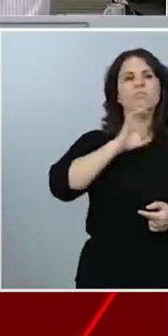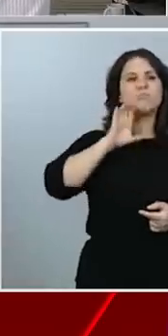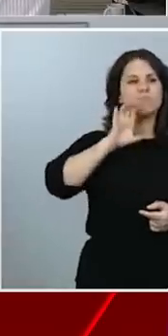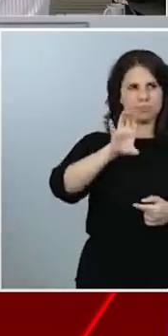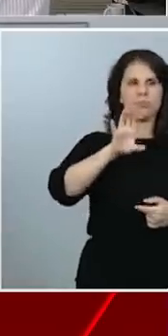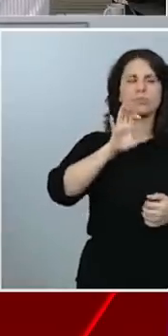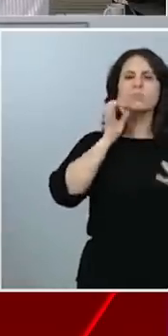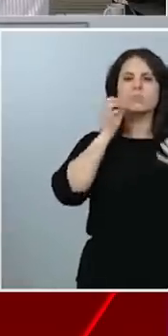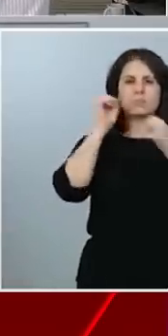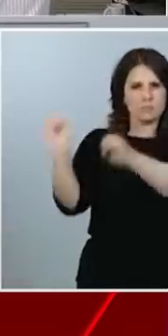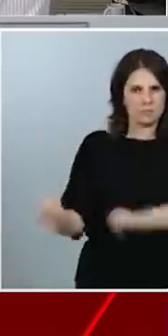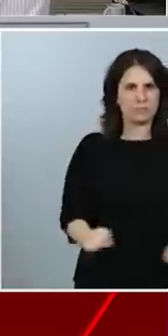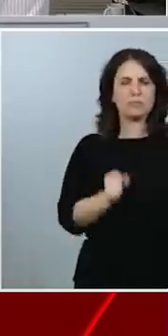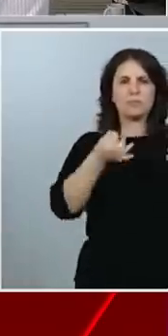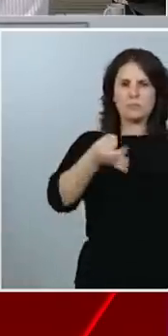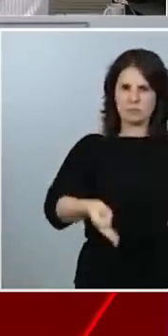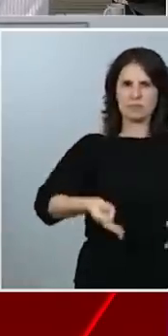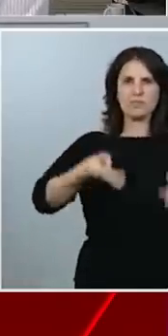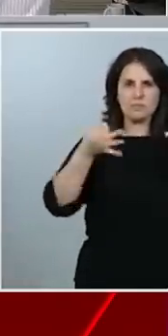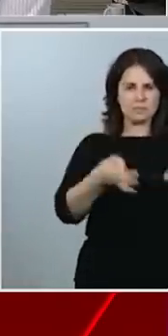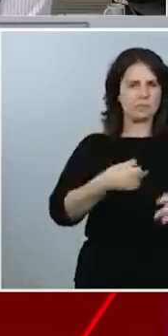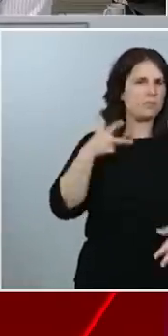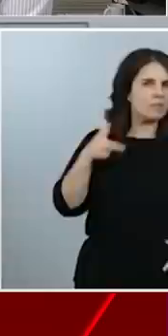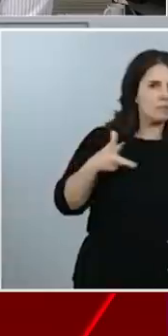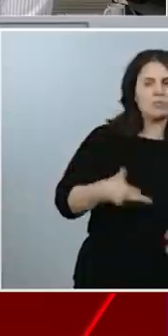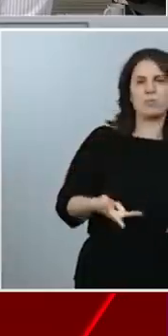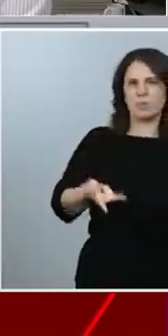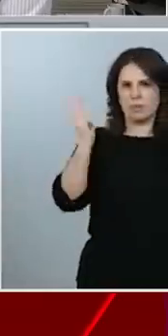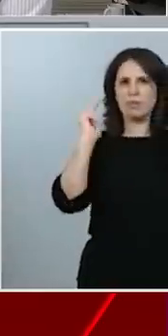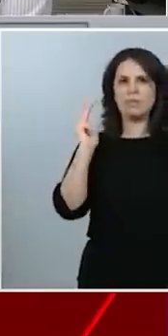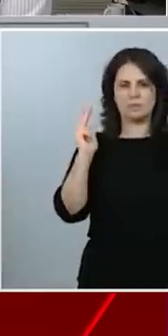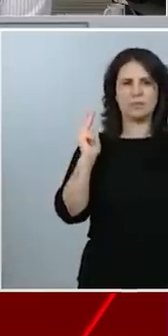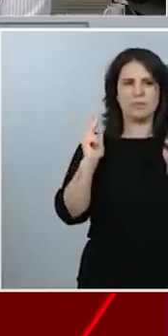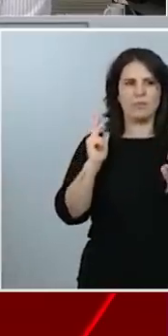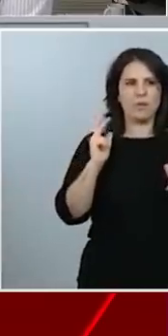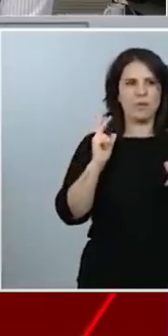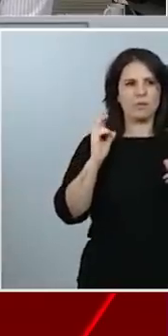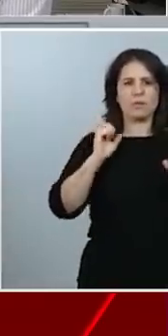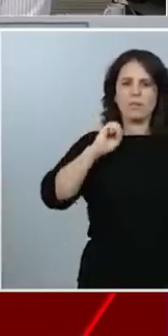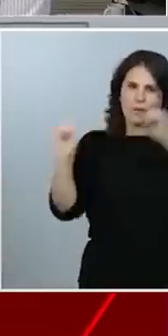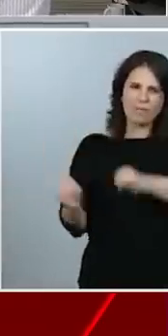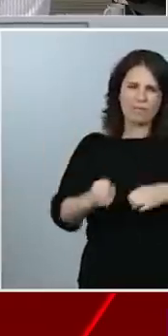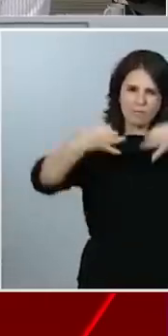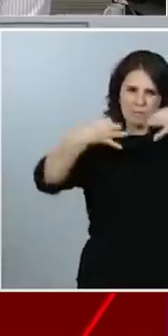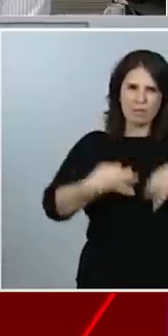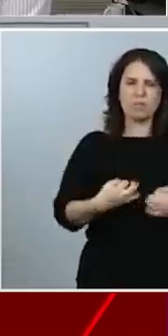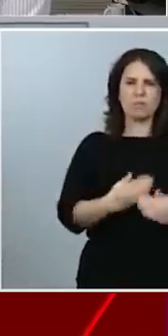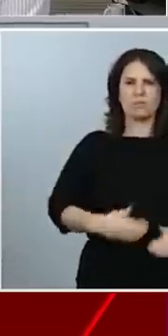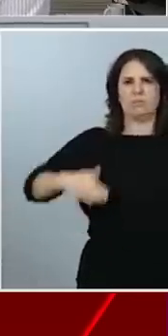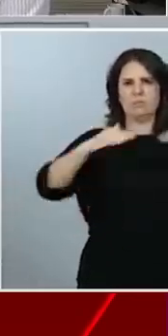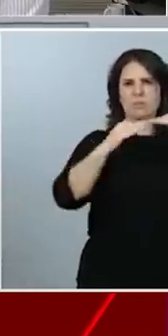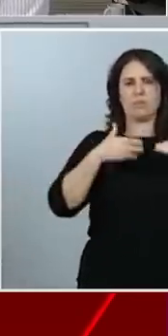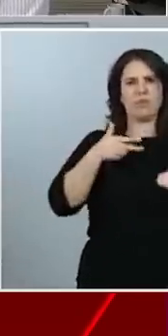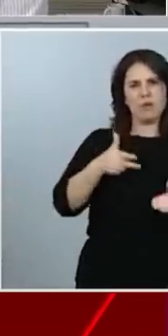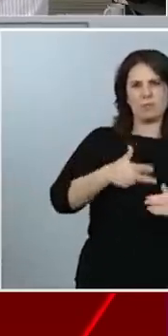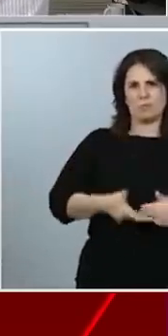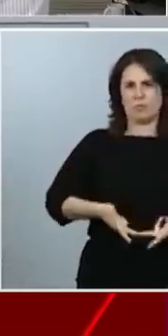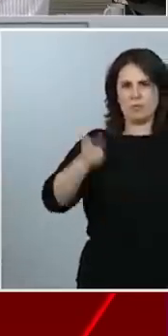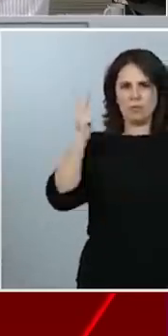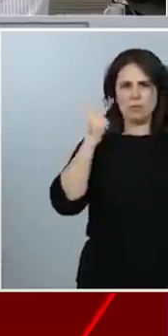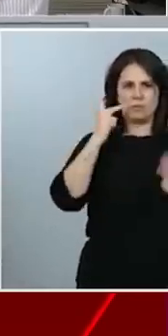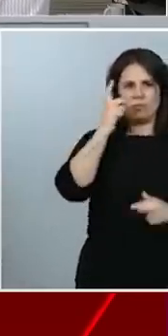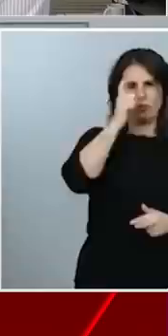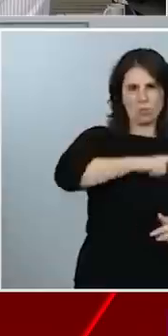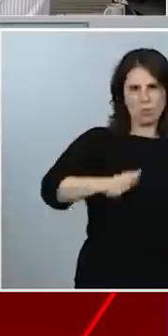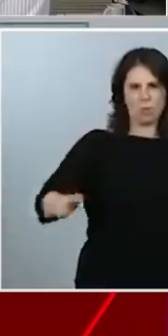No, no bajo ninguno de los conceptos. Y esto se va a ir notando, es decir, cuando un gobierno introduce a una persona de estas características en un cargo, no lo